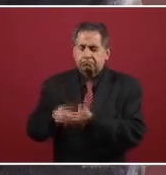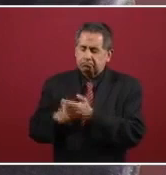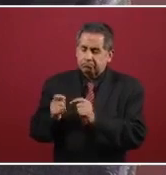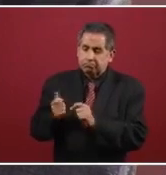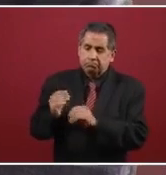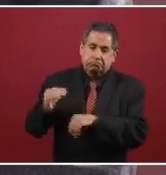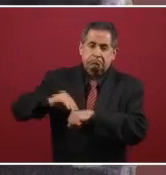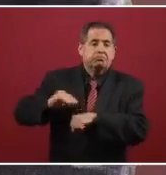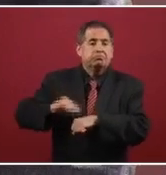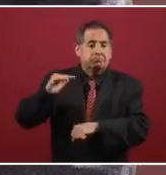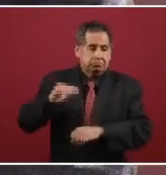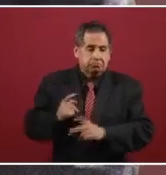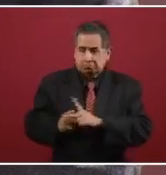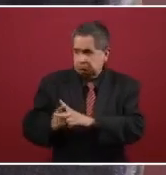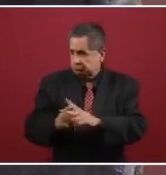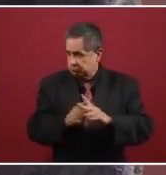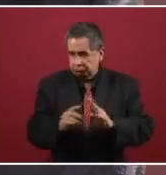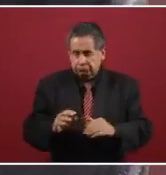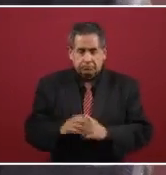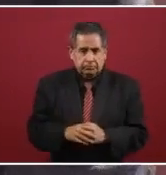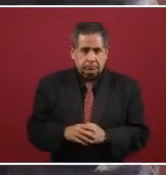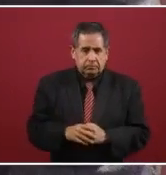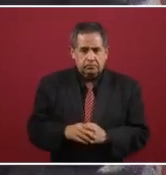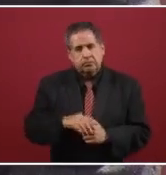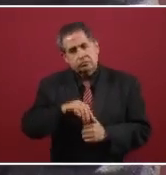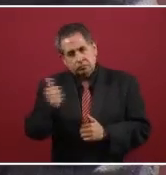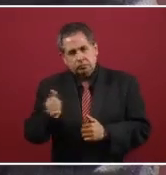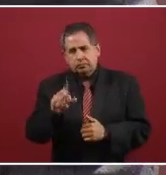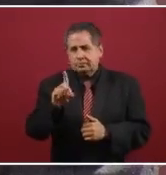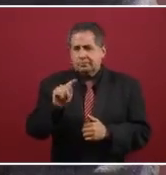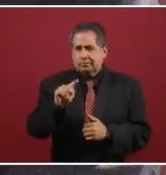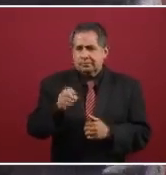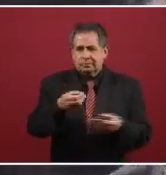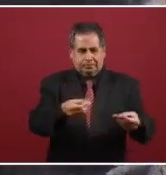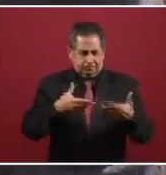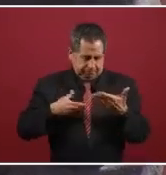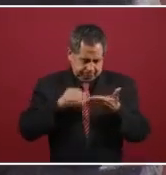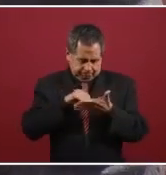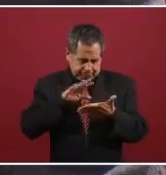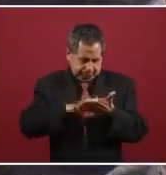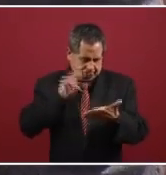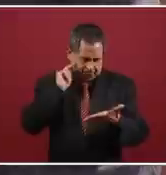promedio. Y otros datos, porque